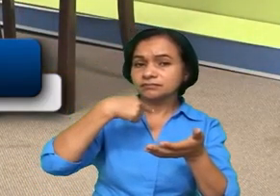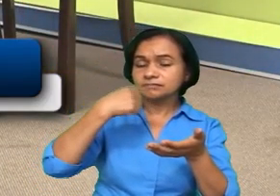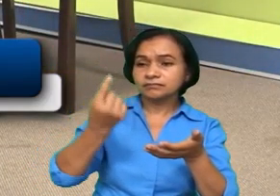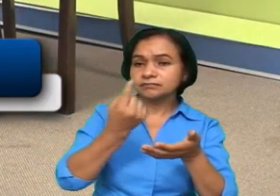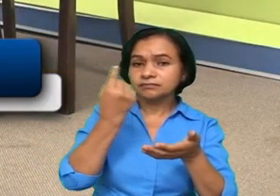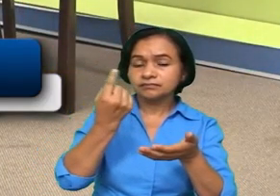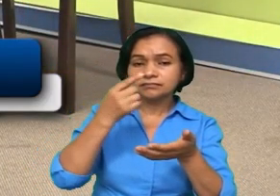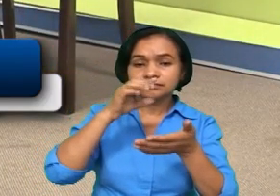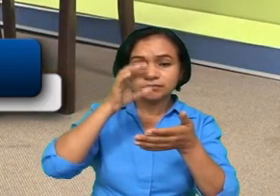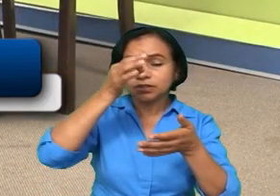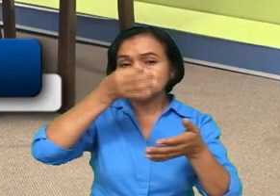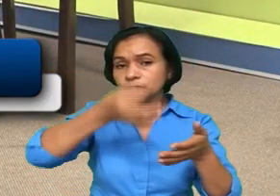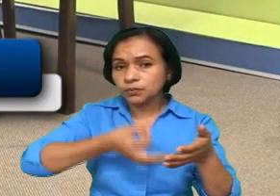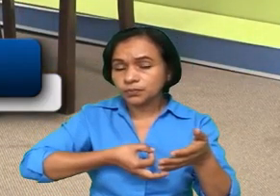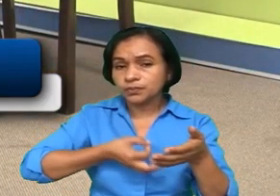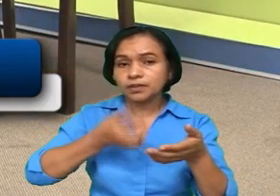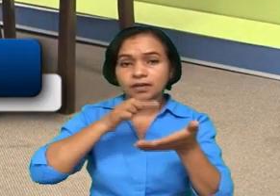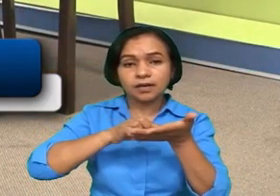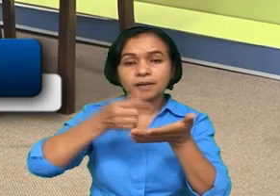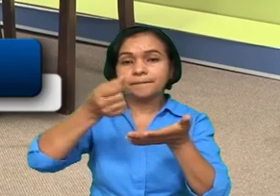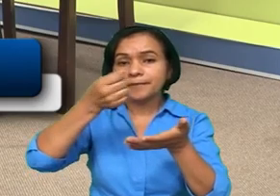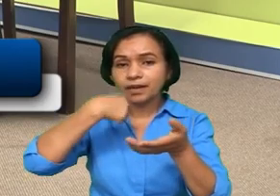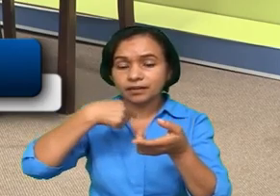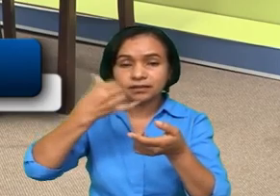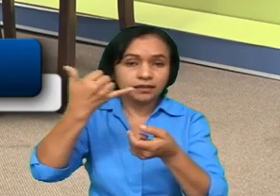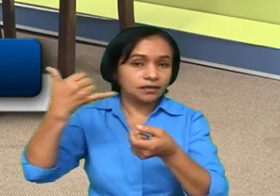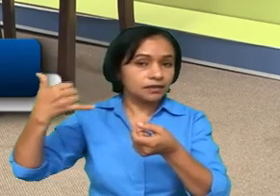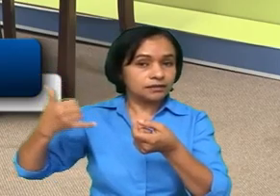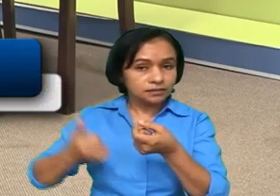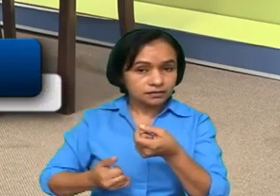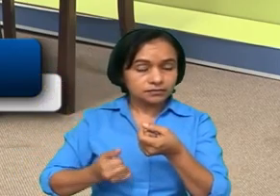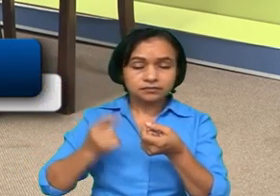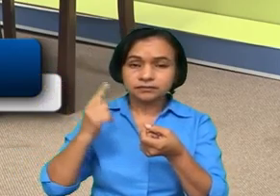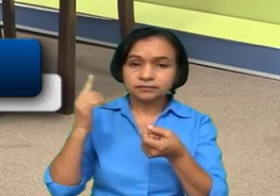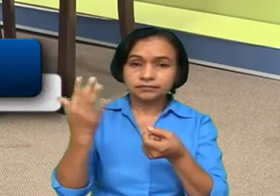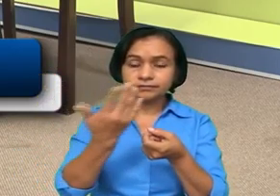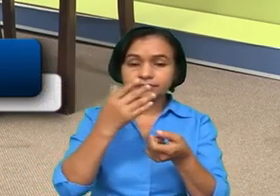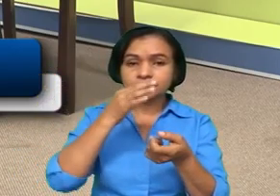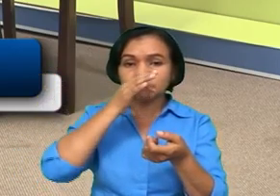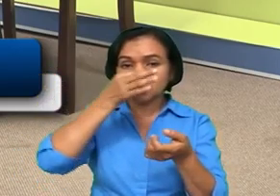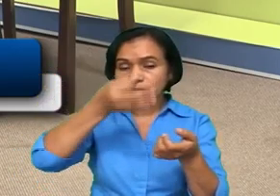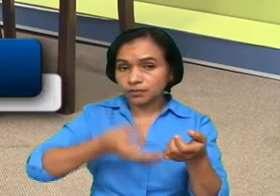los condones, sino también a las pastillas y a las inyecciones. Pues los condones